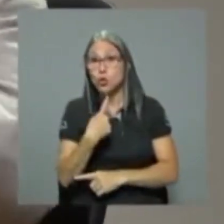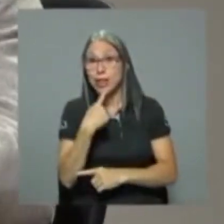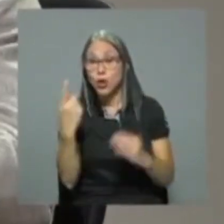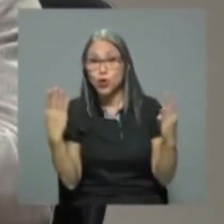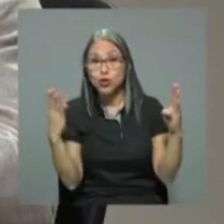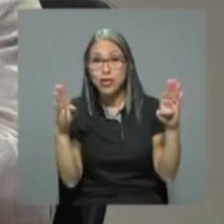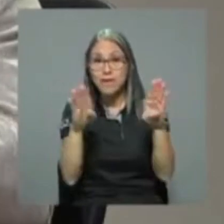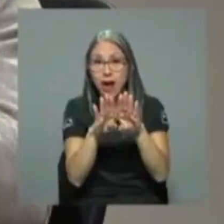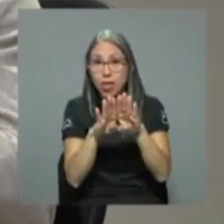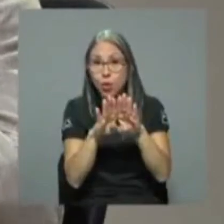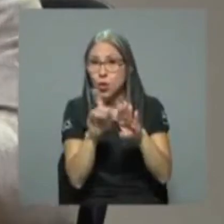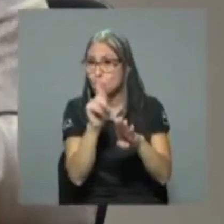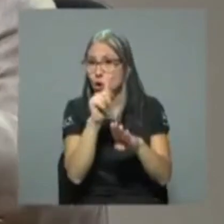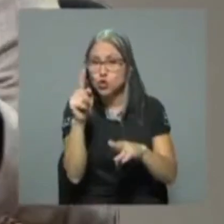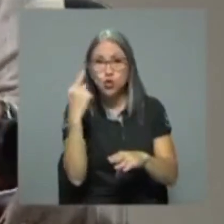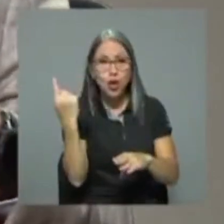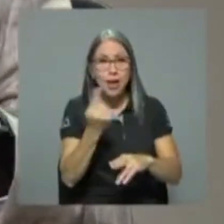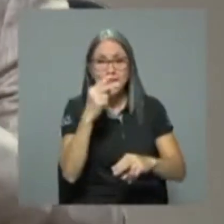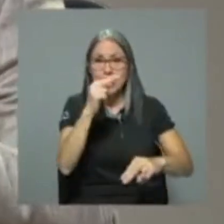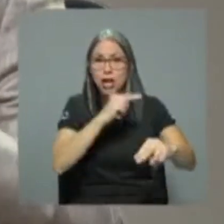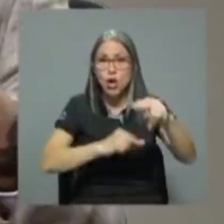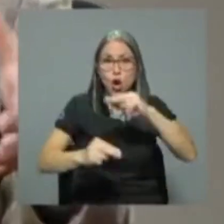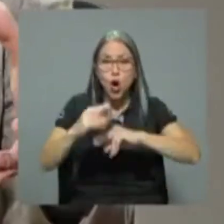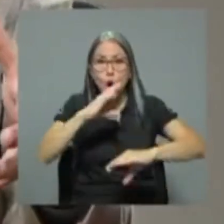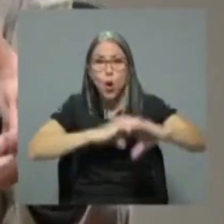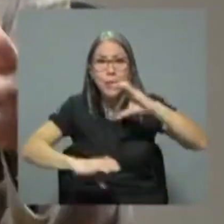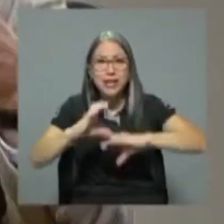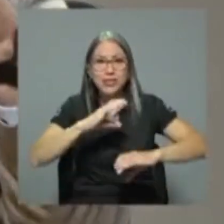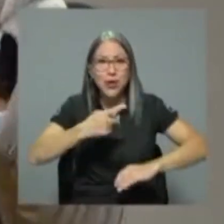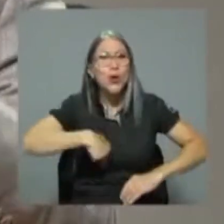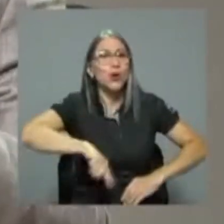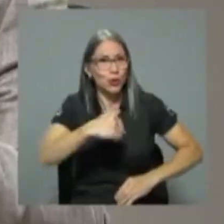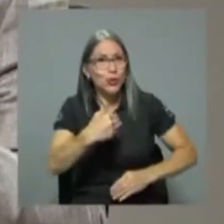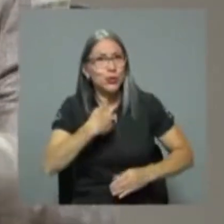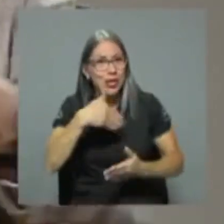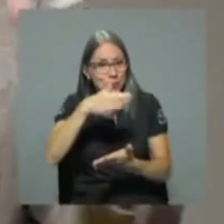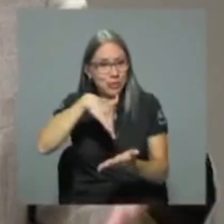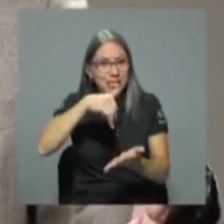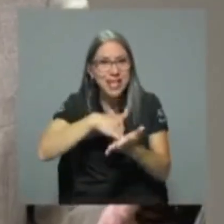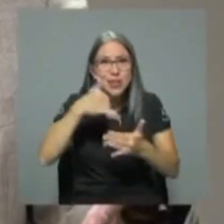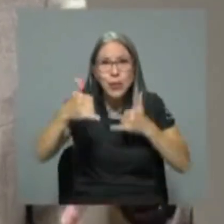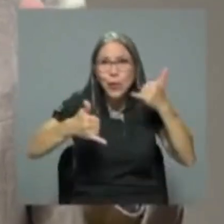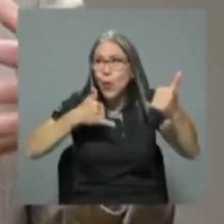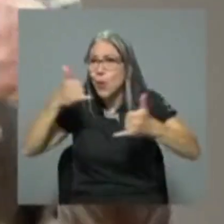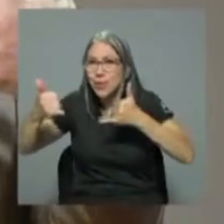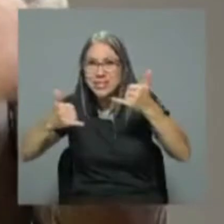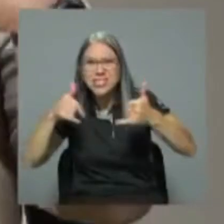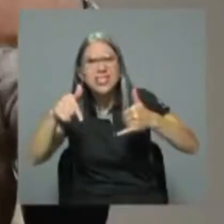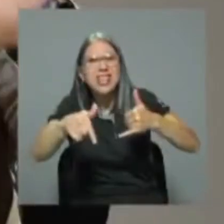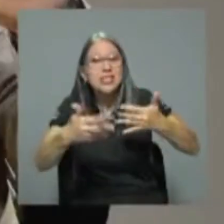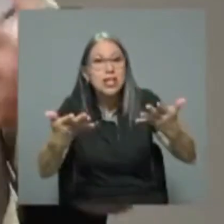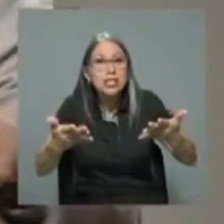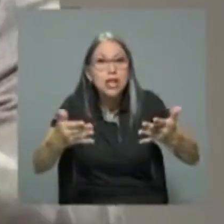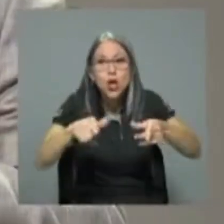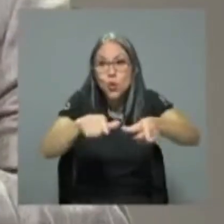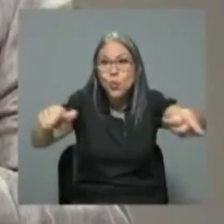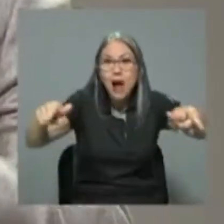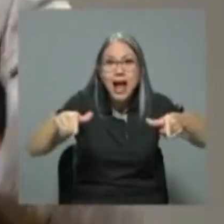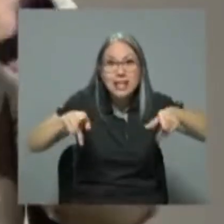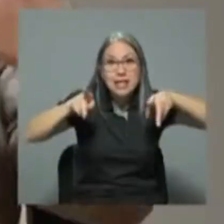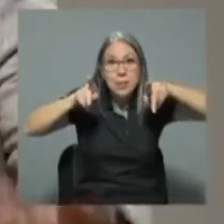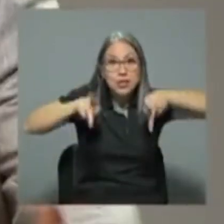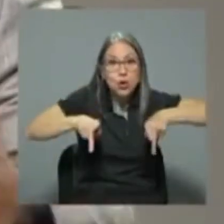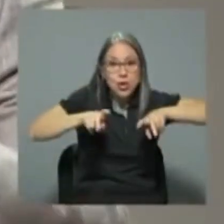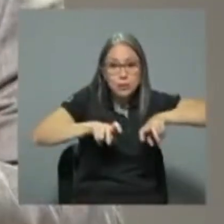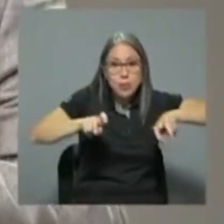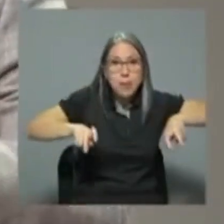es el comercio. Nosotros tenemos lo que llaman call centers, que son pues estos centros a donde hacemos las llamadas para el